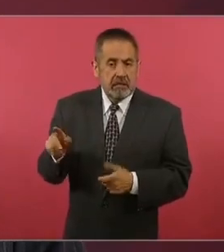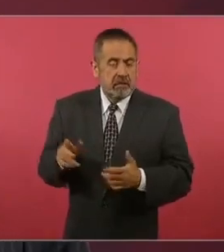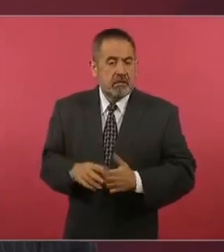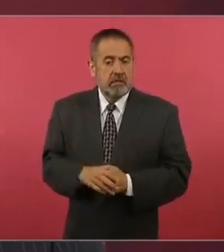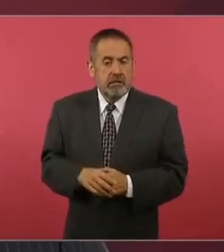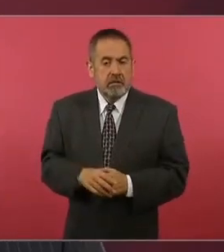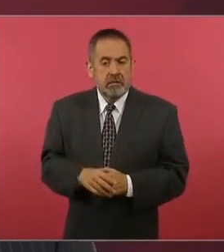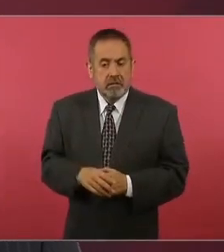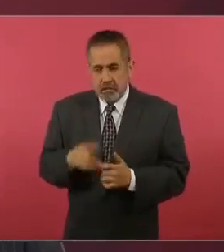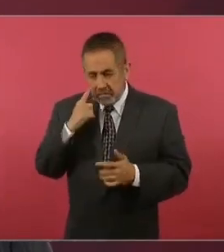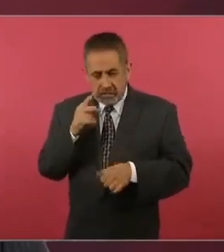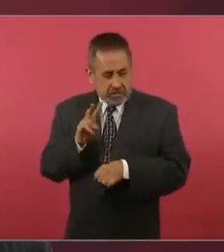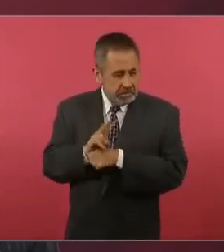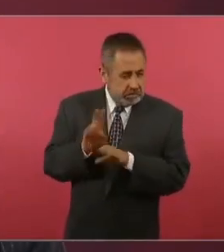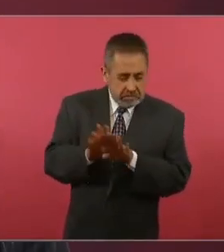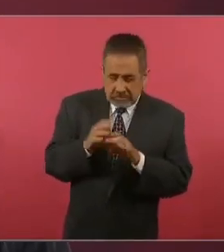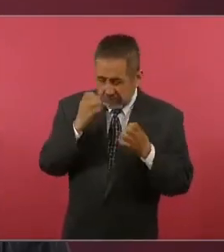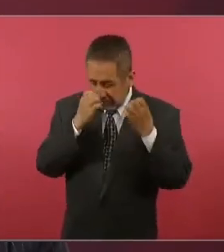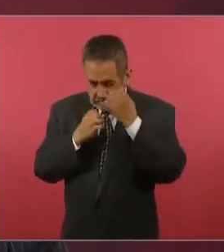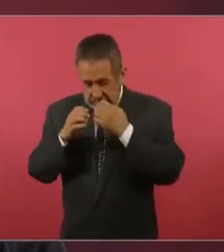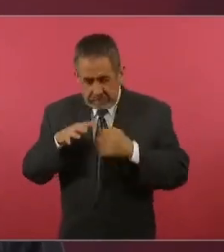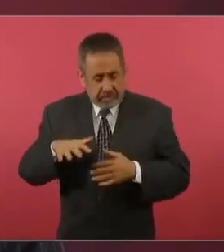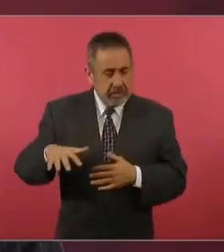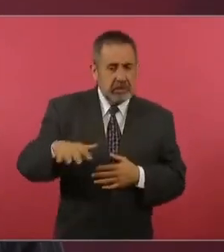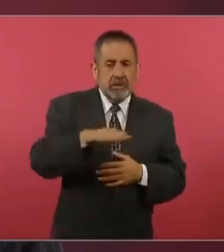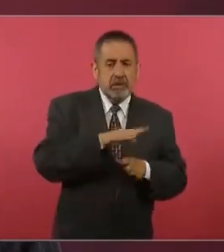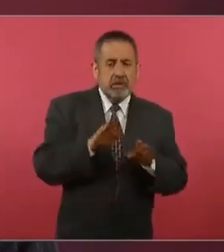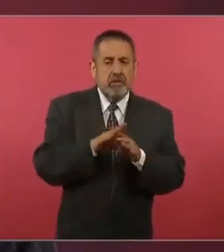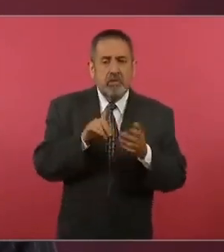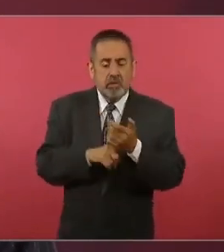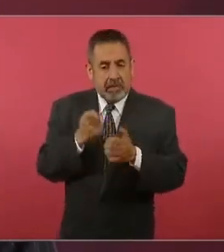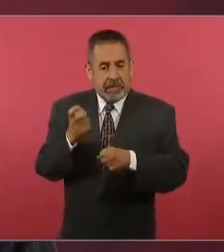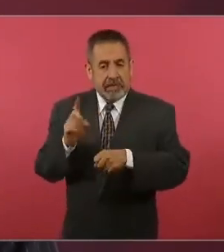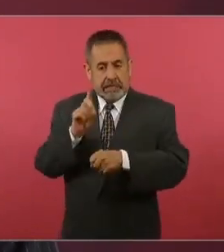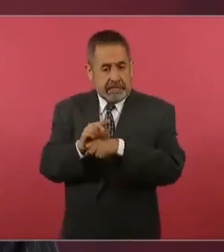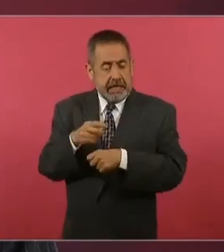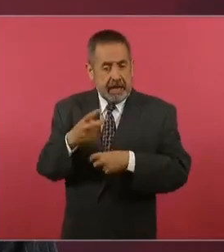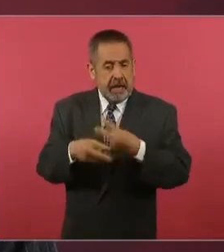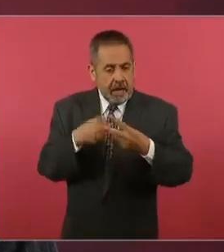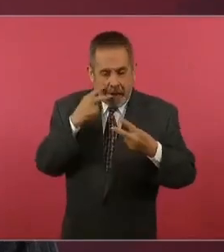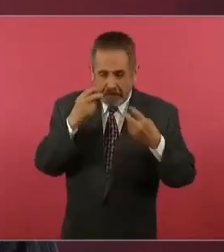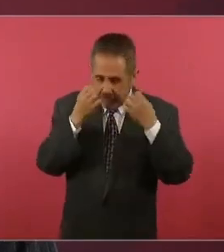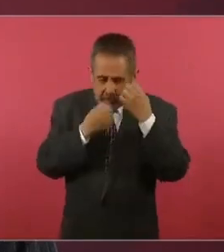y ya la supervisión que corresponde para ese fin de semana